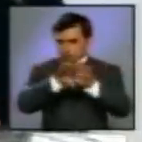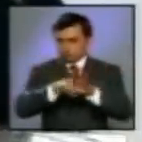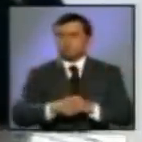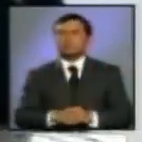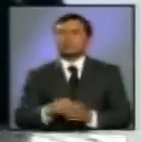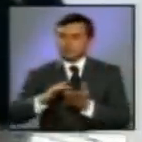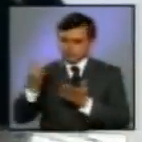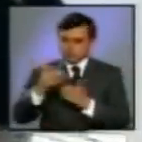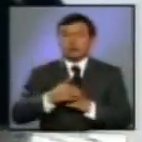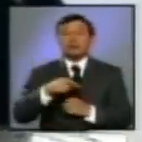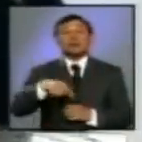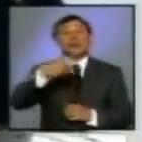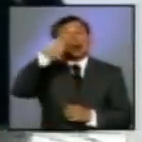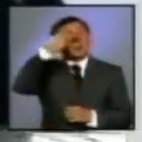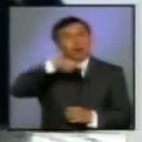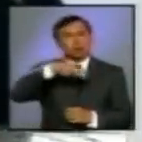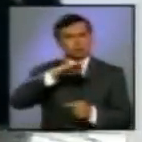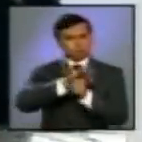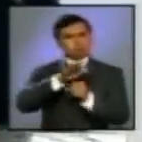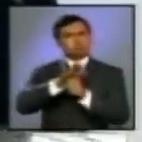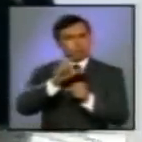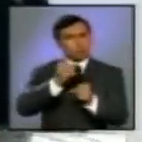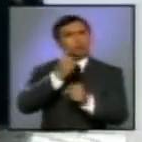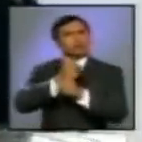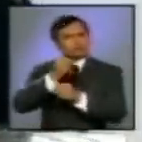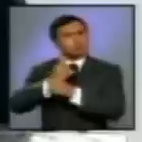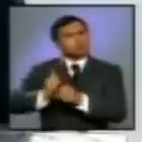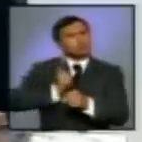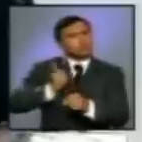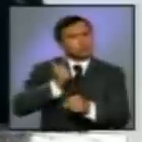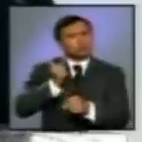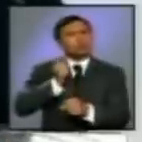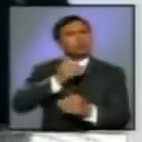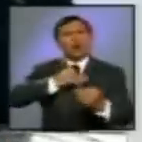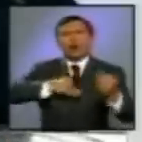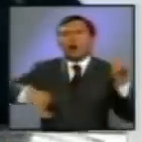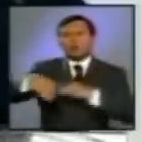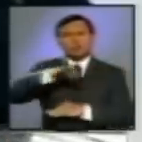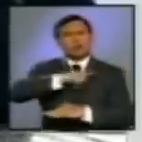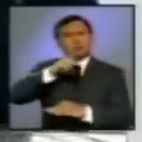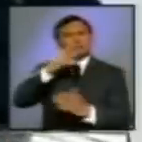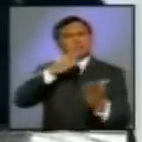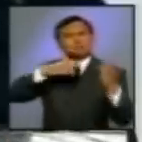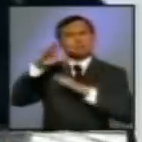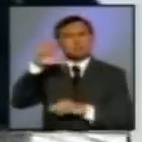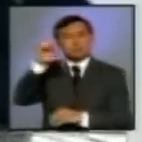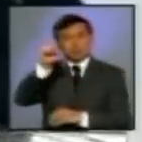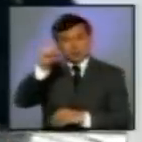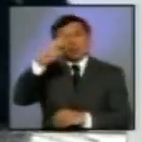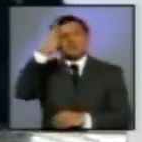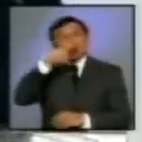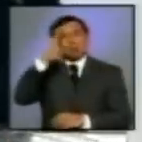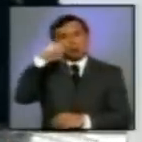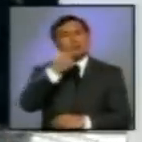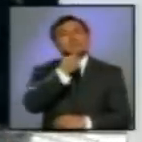de oportunidades, todos podemos ser exitosos. Hay un México para los niños y los jóvenes, un México